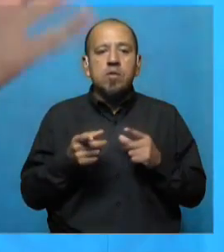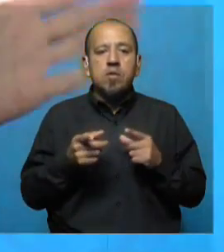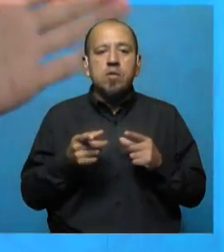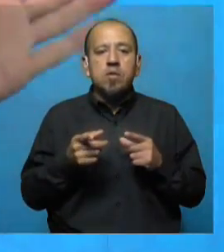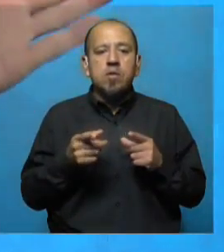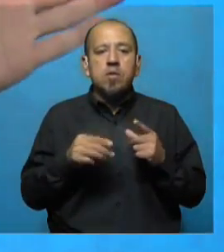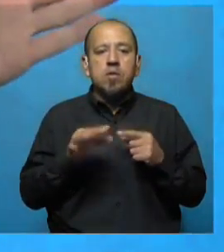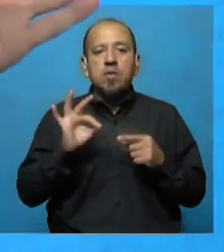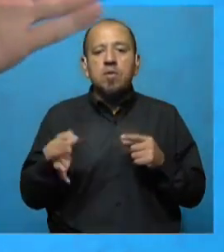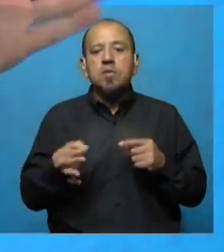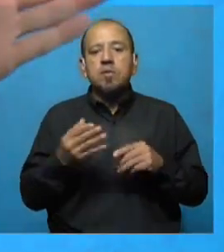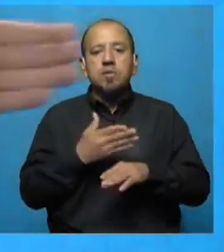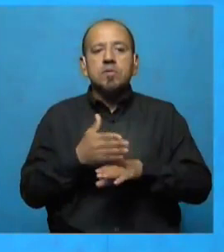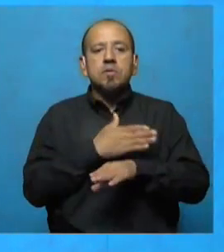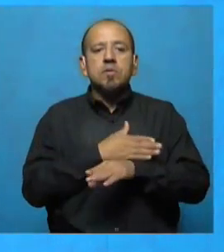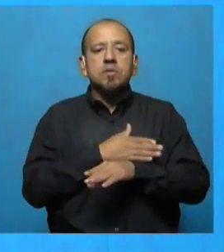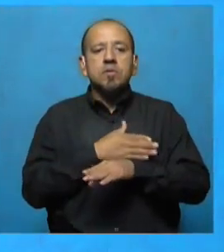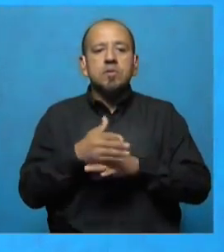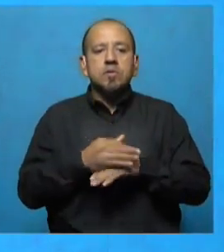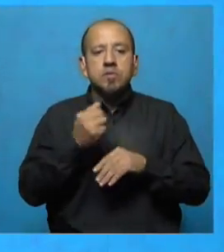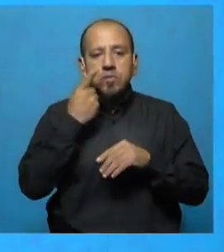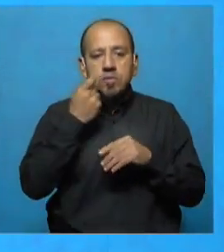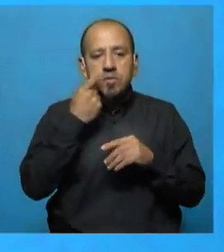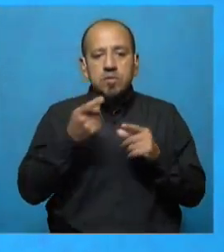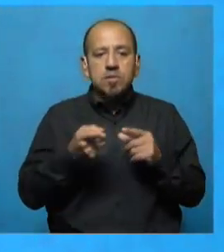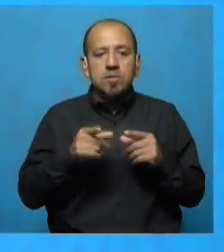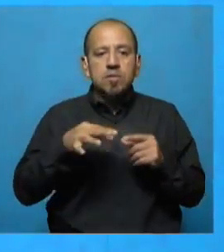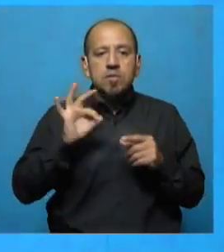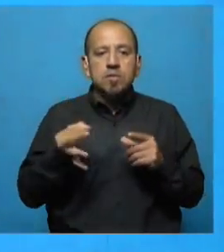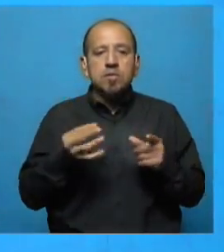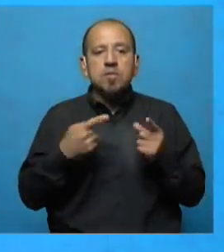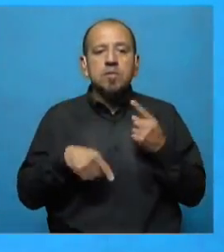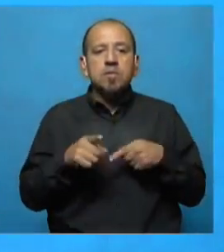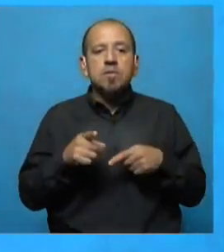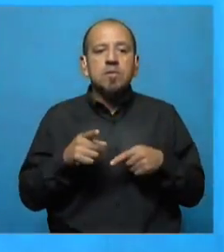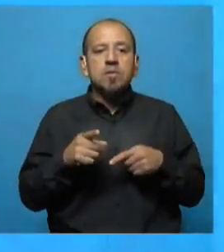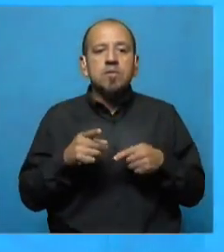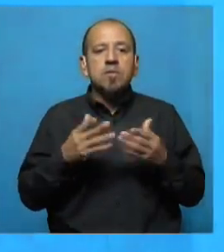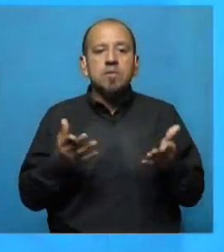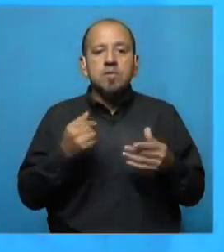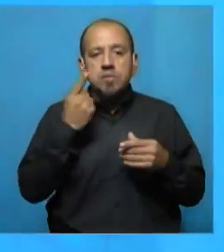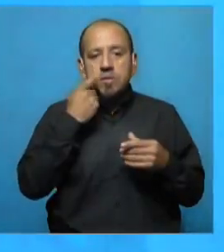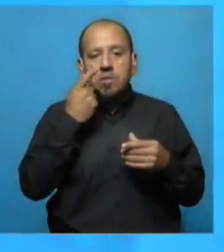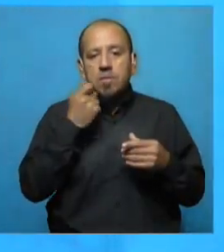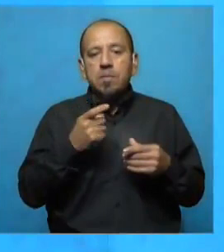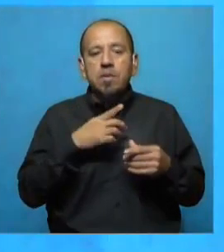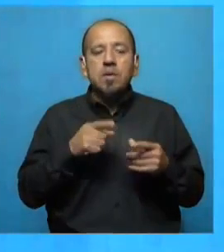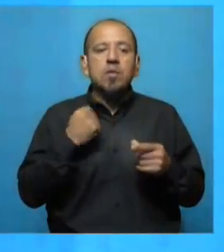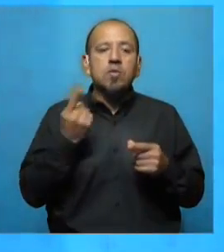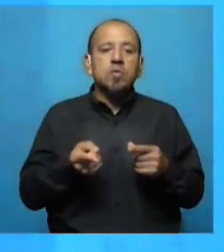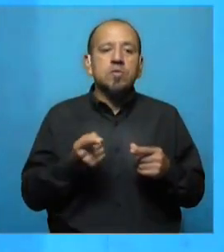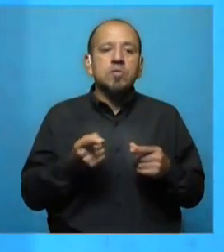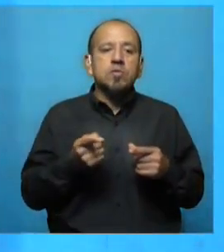eras un antes de ser papá el ser papá no te no deja de ser sacerdote mágicamente O sea yo creo que la paternidad te toca otros lugares